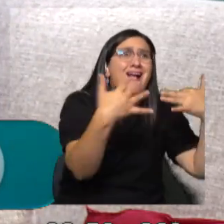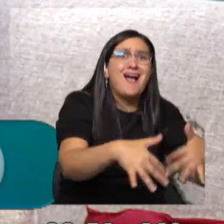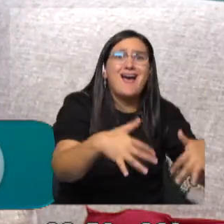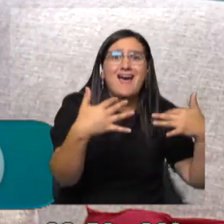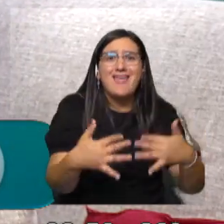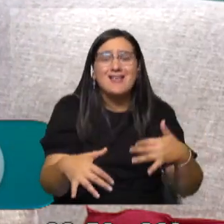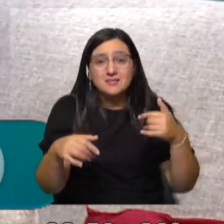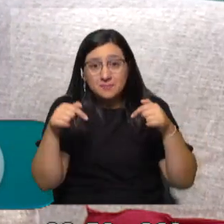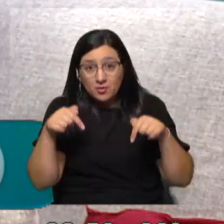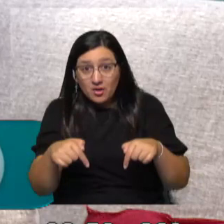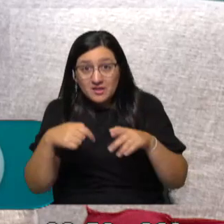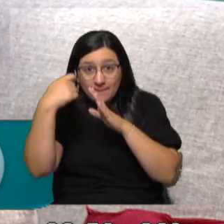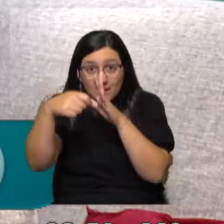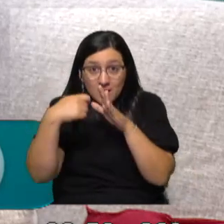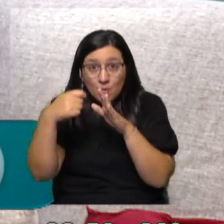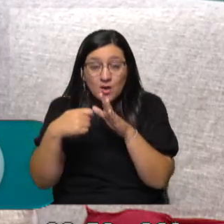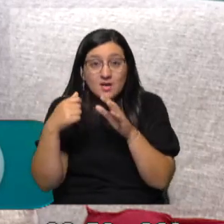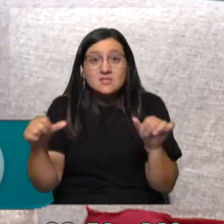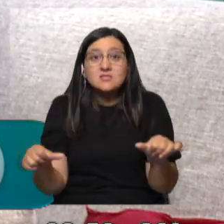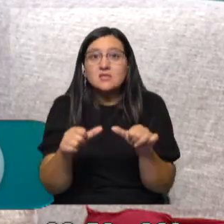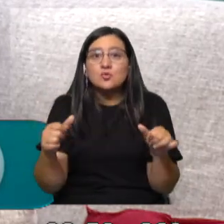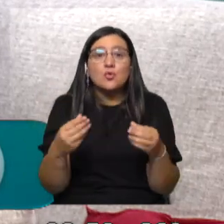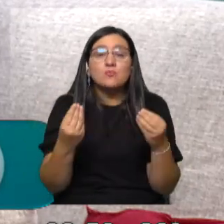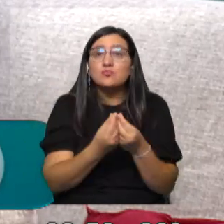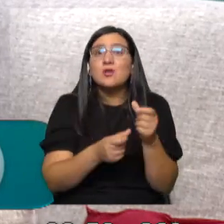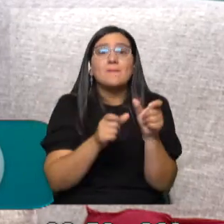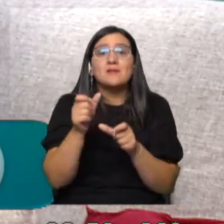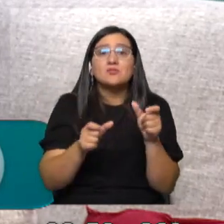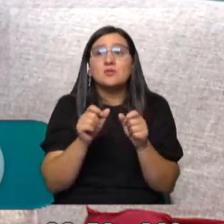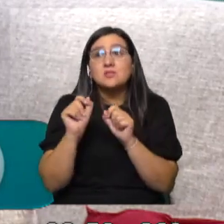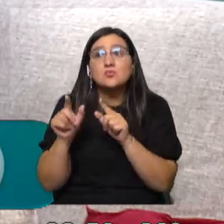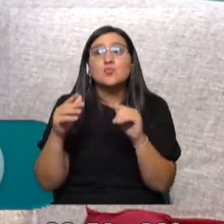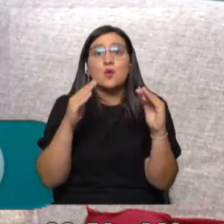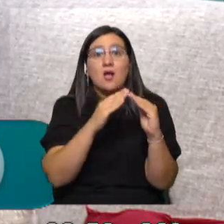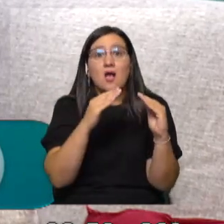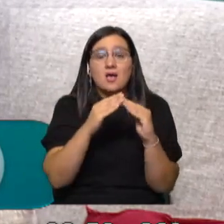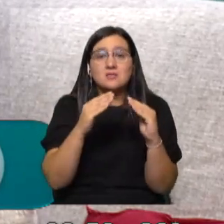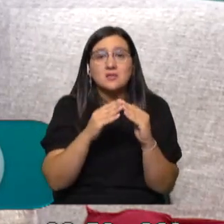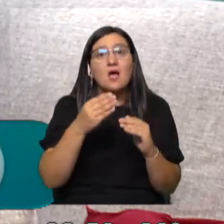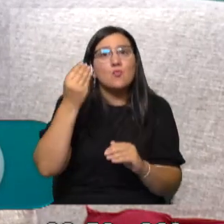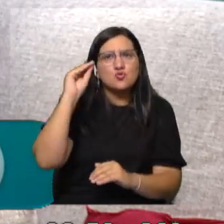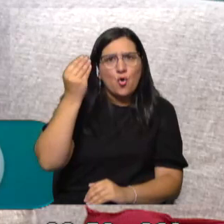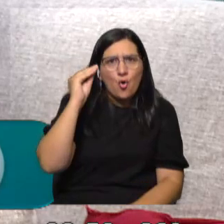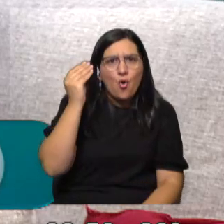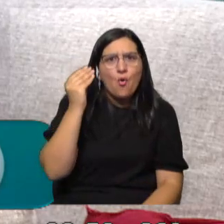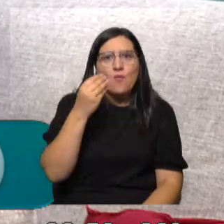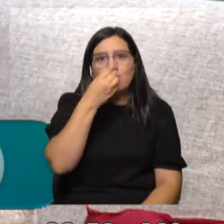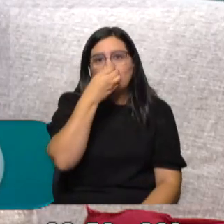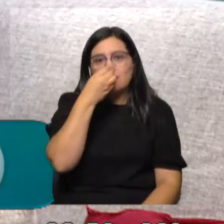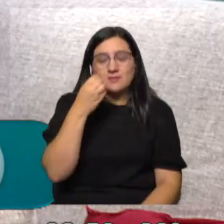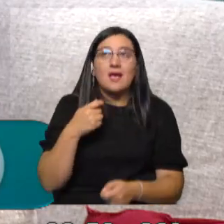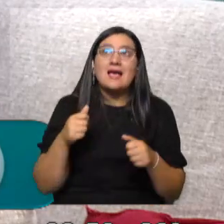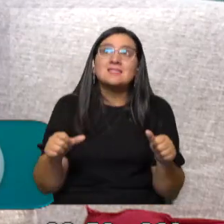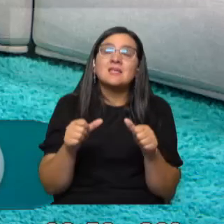En cambio, esta película se hizo con un montón de gente en su casa, chicos jóvenes,